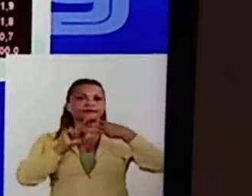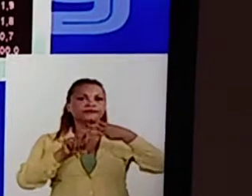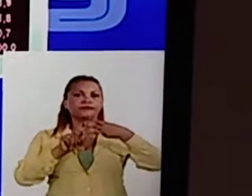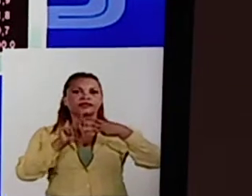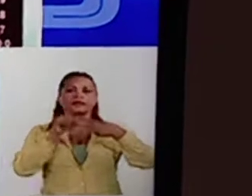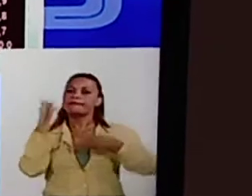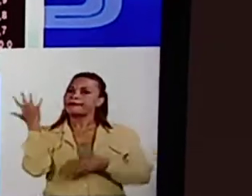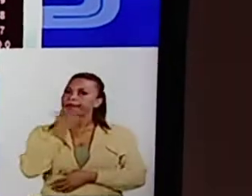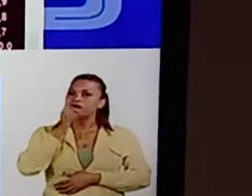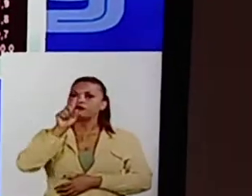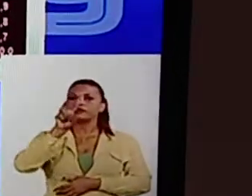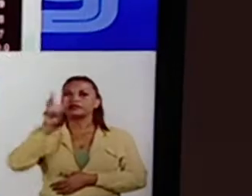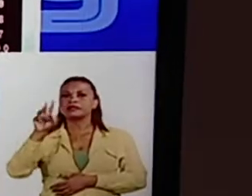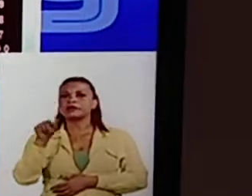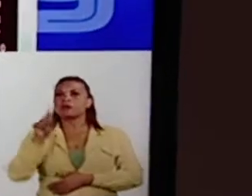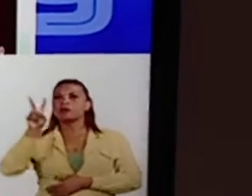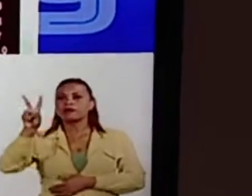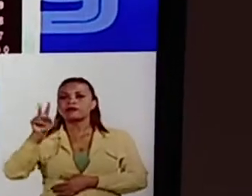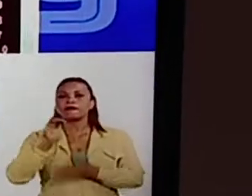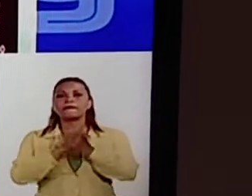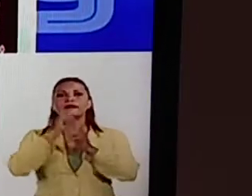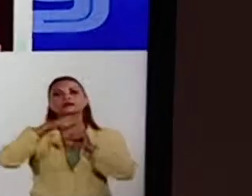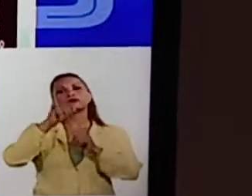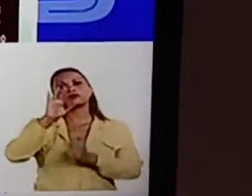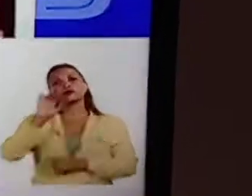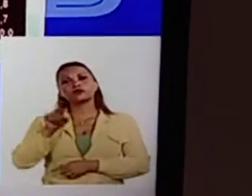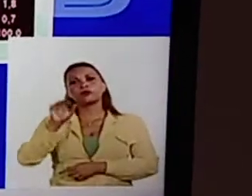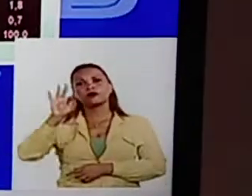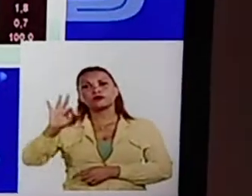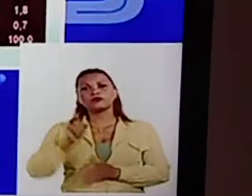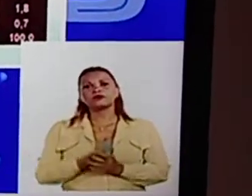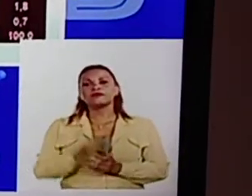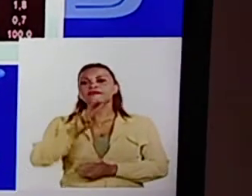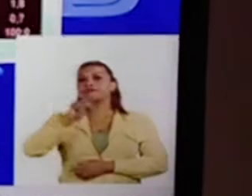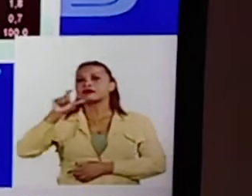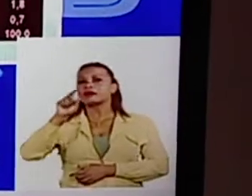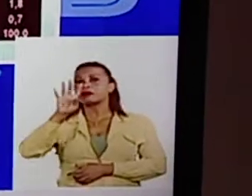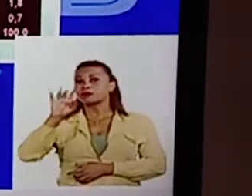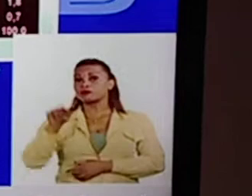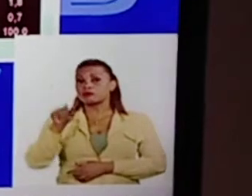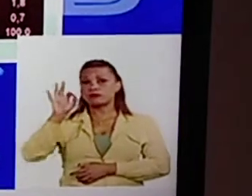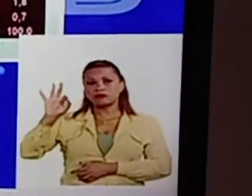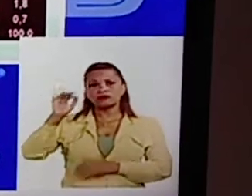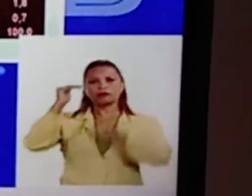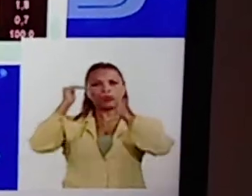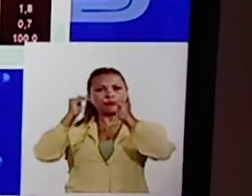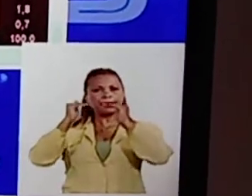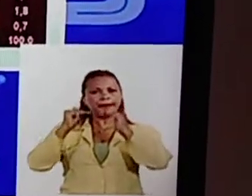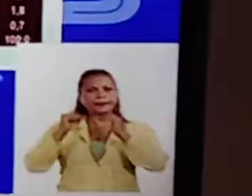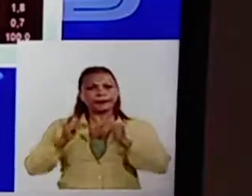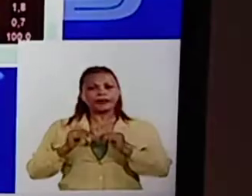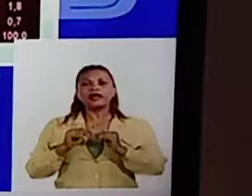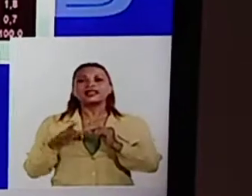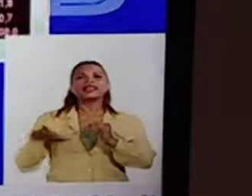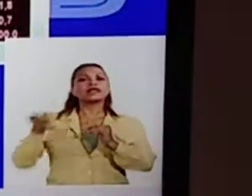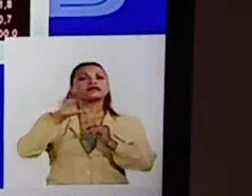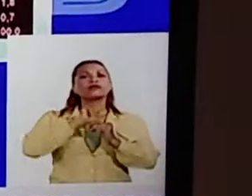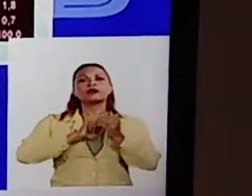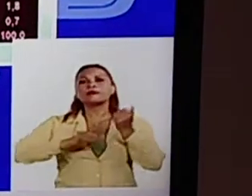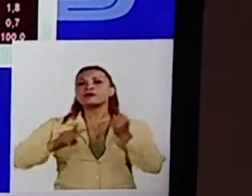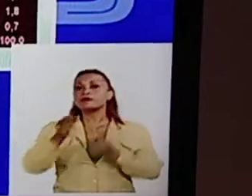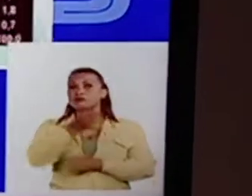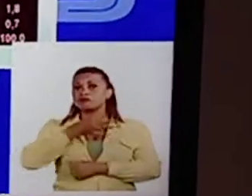13,2%, Matanzas 8,8%, Villaclara 4,8% y así de todas las provincias y el municipio